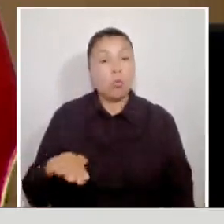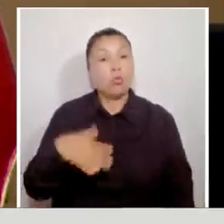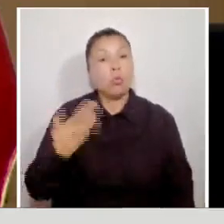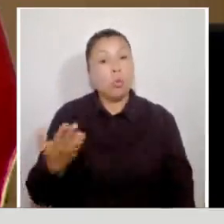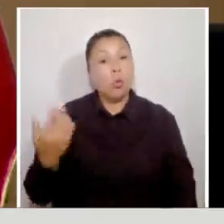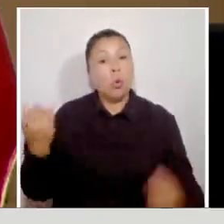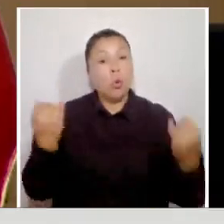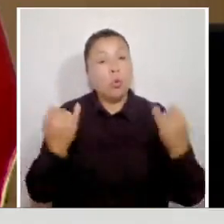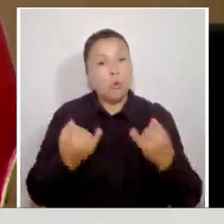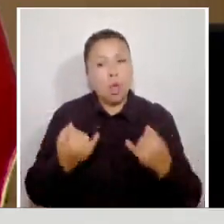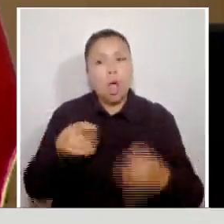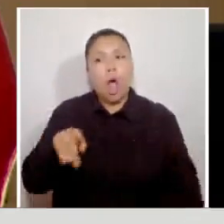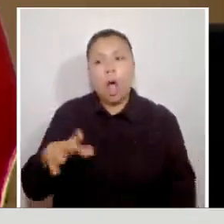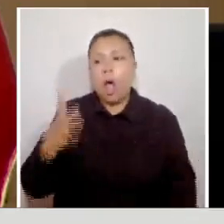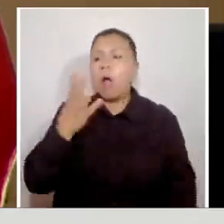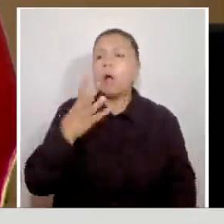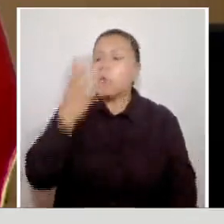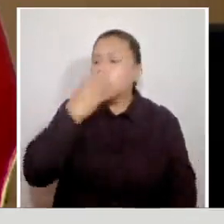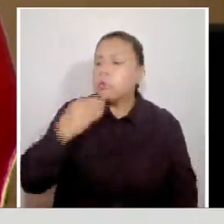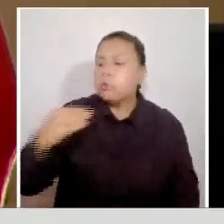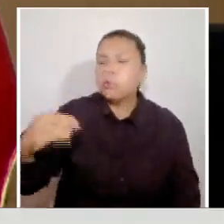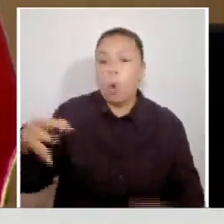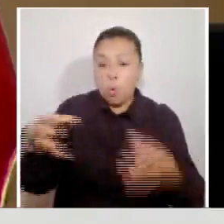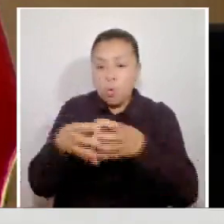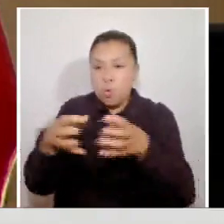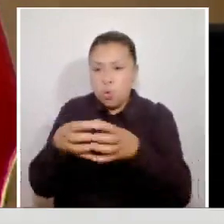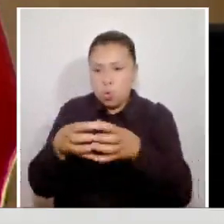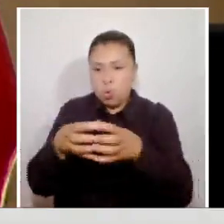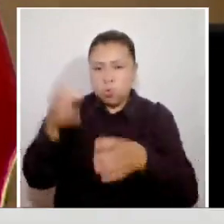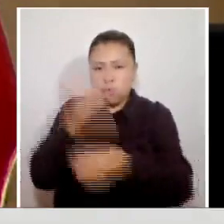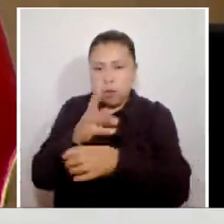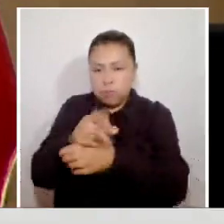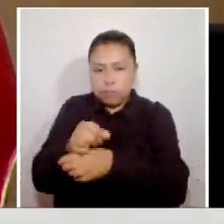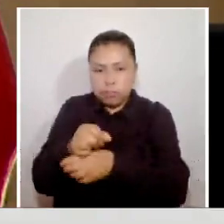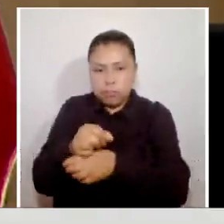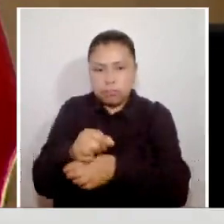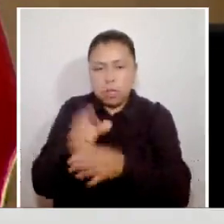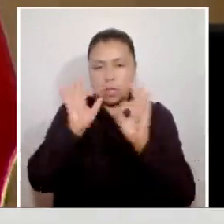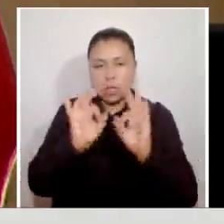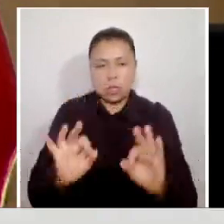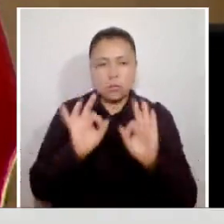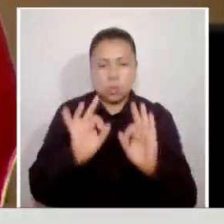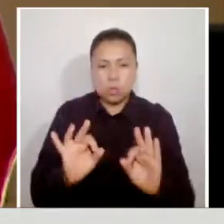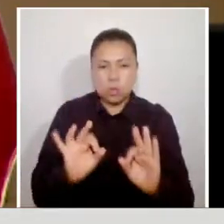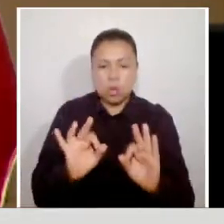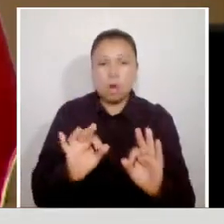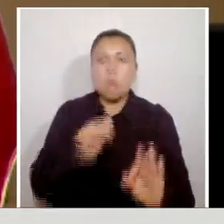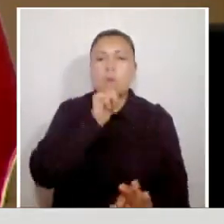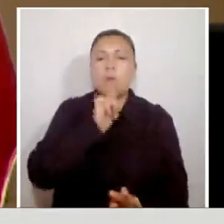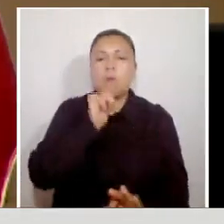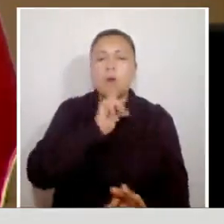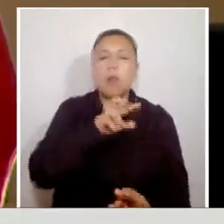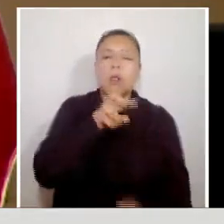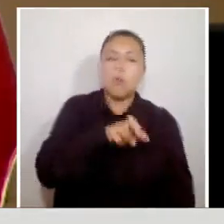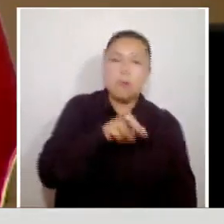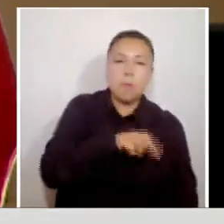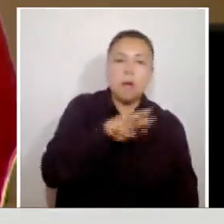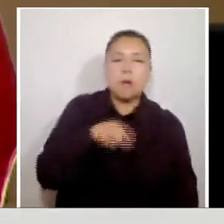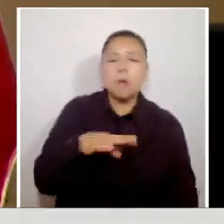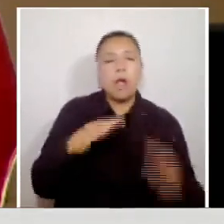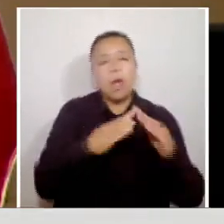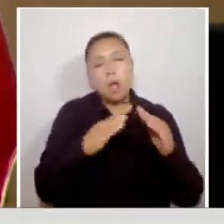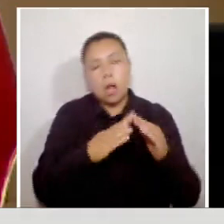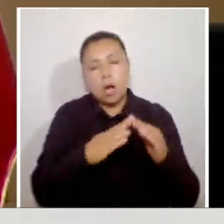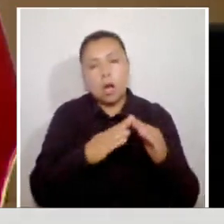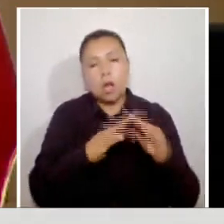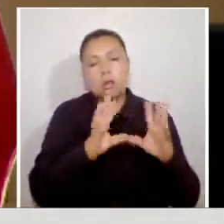con facilidad en poder de bandas delictuales fundamentalmente por la falta de padres en los hogares Y de